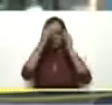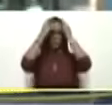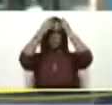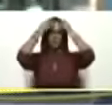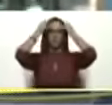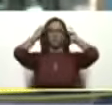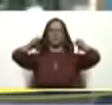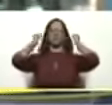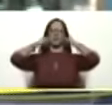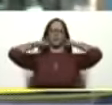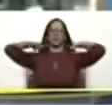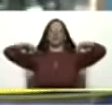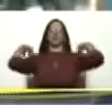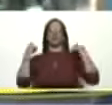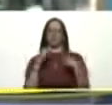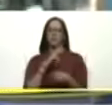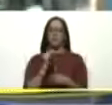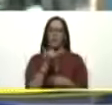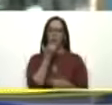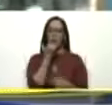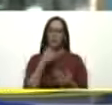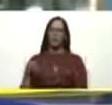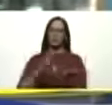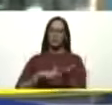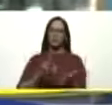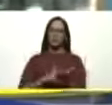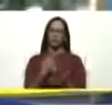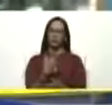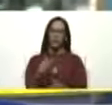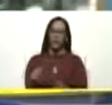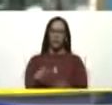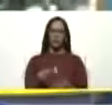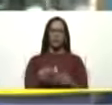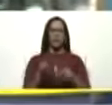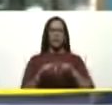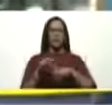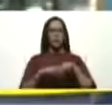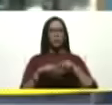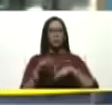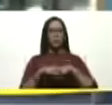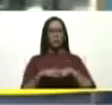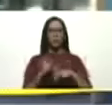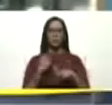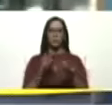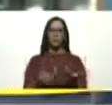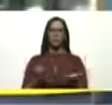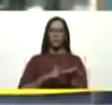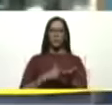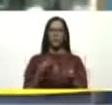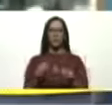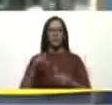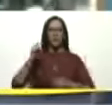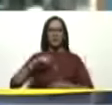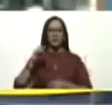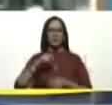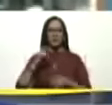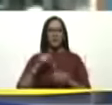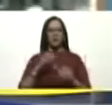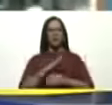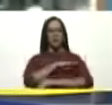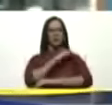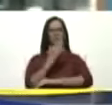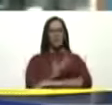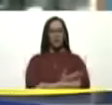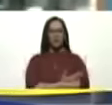con la misma piedra otra vez, construir. Por eso yo insisto tanto en la necesidad de